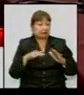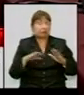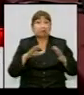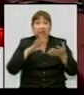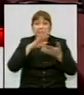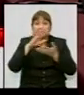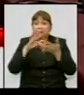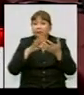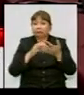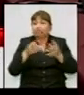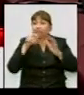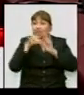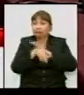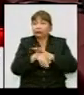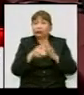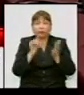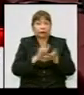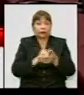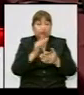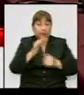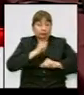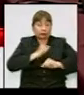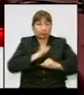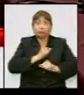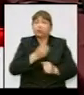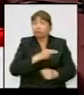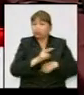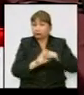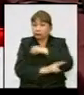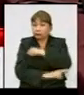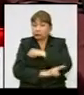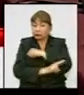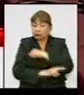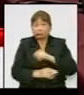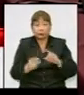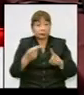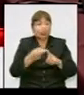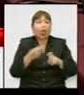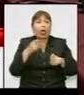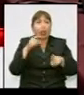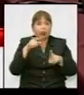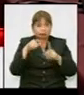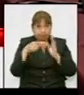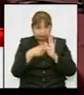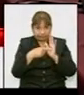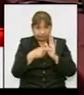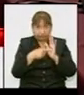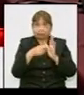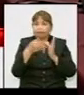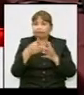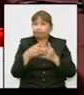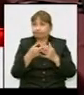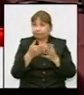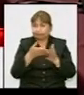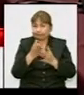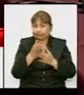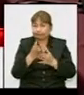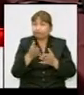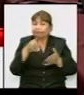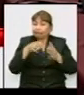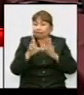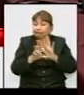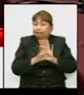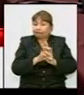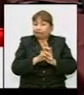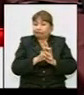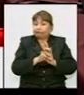y que atenten contra la seguridad y la defensa nacional. Ese es nuestro principal punto de partida. La siguiente ley que vincula